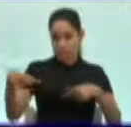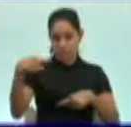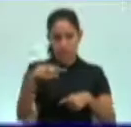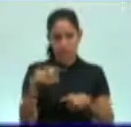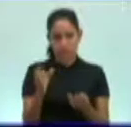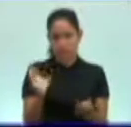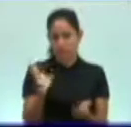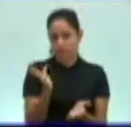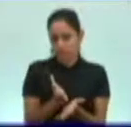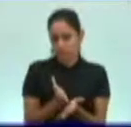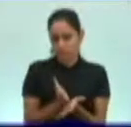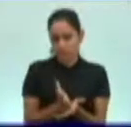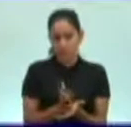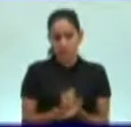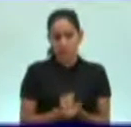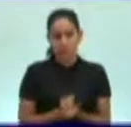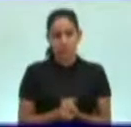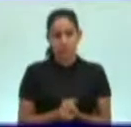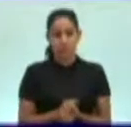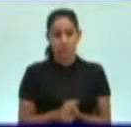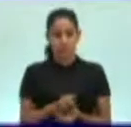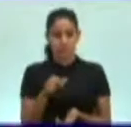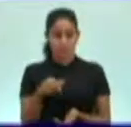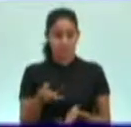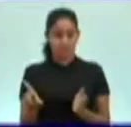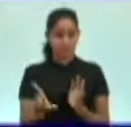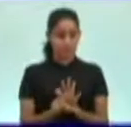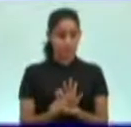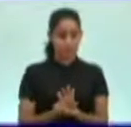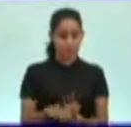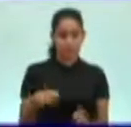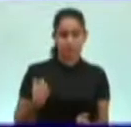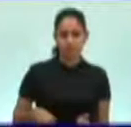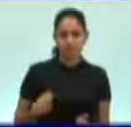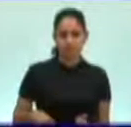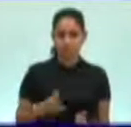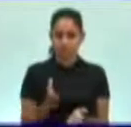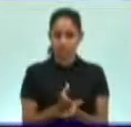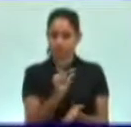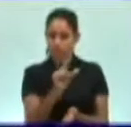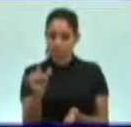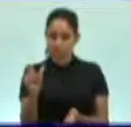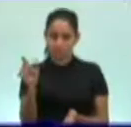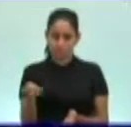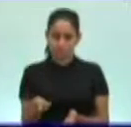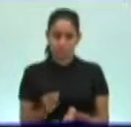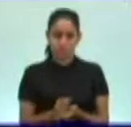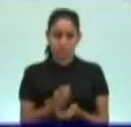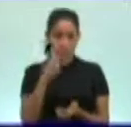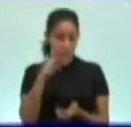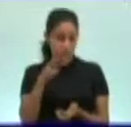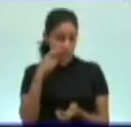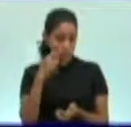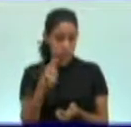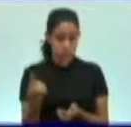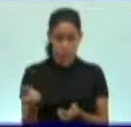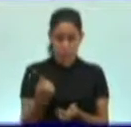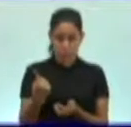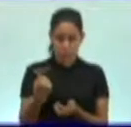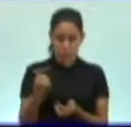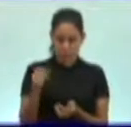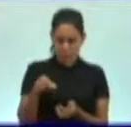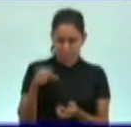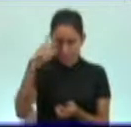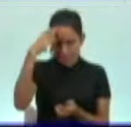lo que de esta ley deben los estudiantes conocer. Pero no solo corresponde al